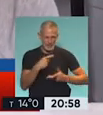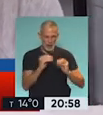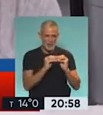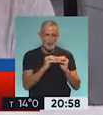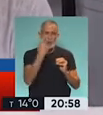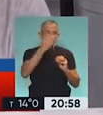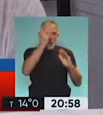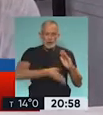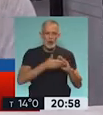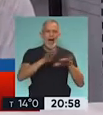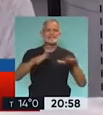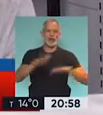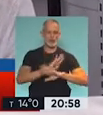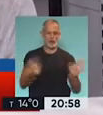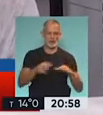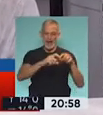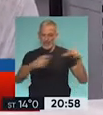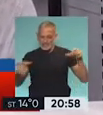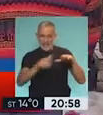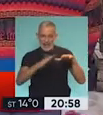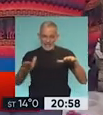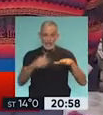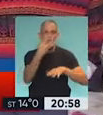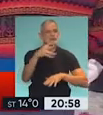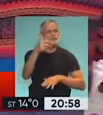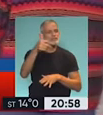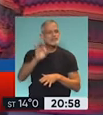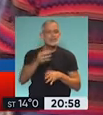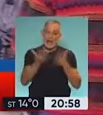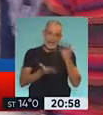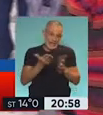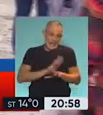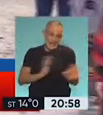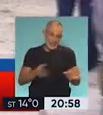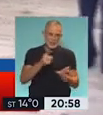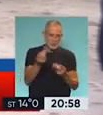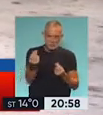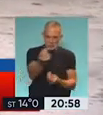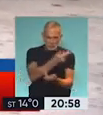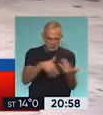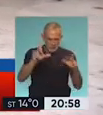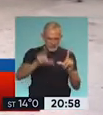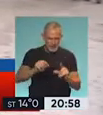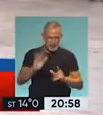poder modificar algo de eso, pero es muy necesario porque acá vemos los resultados.